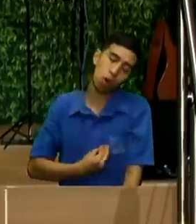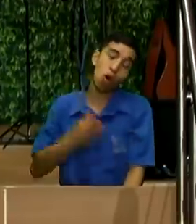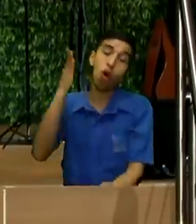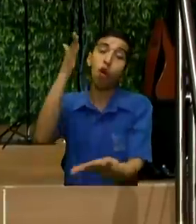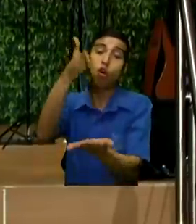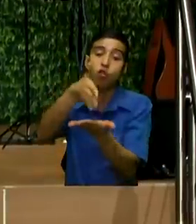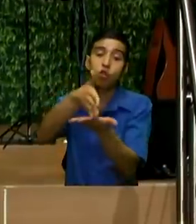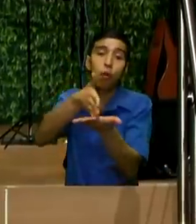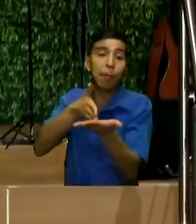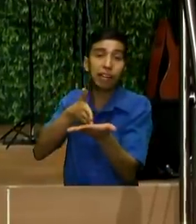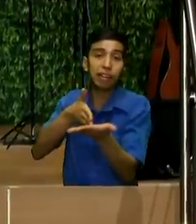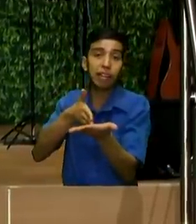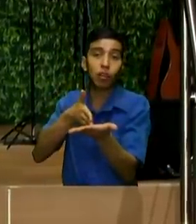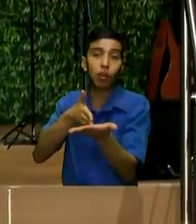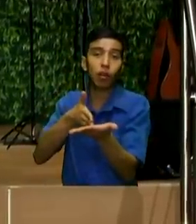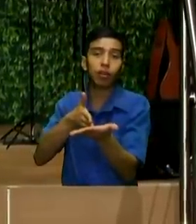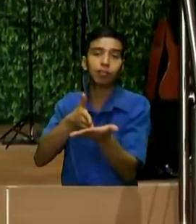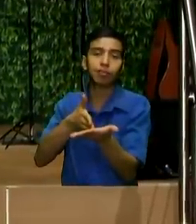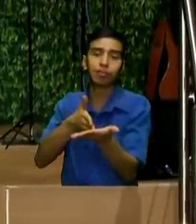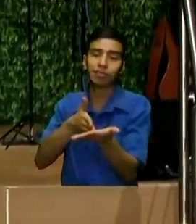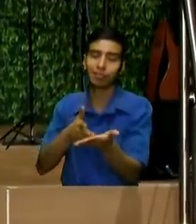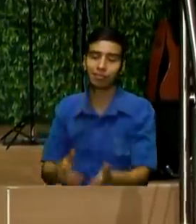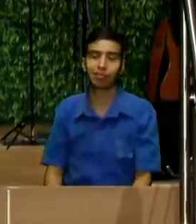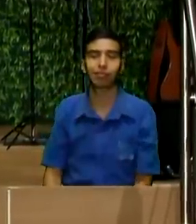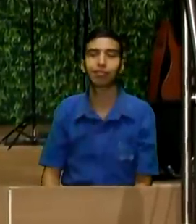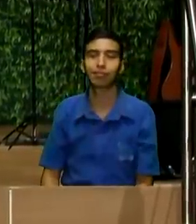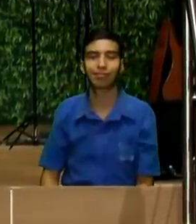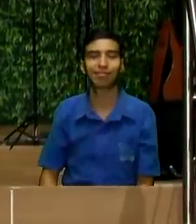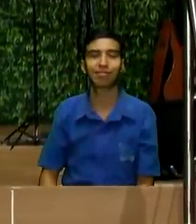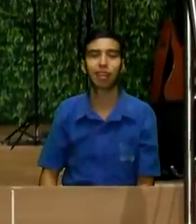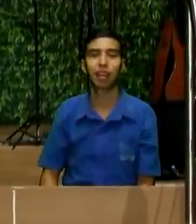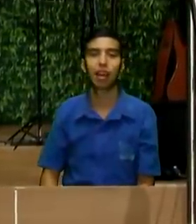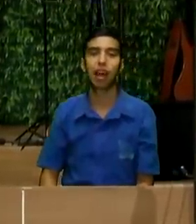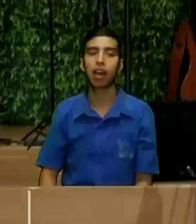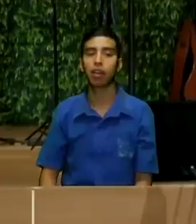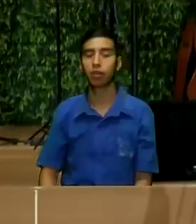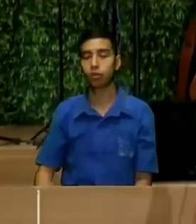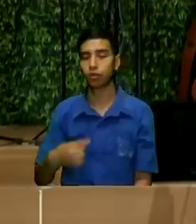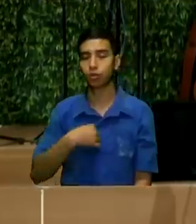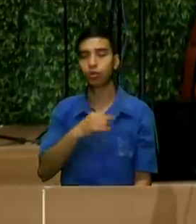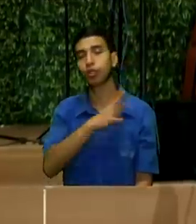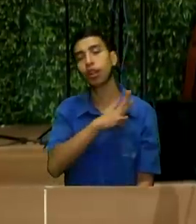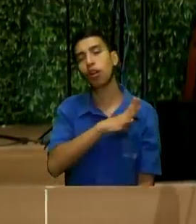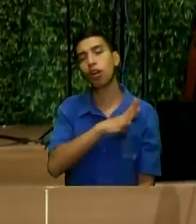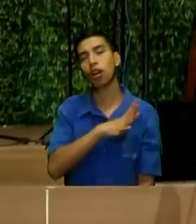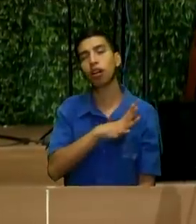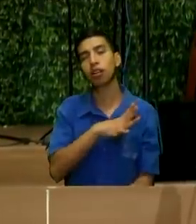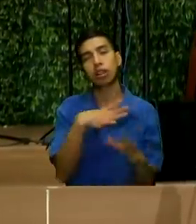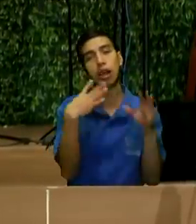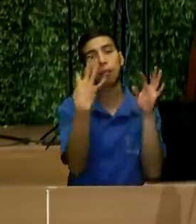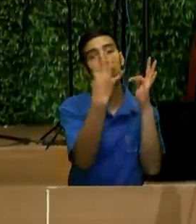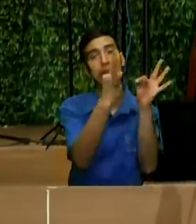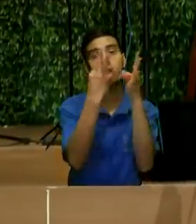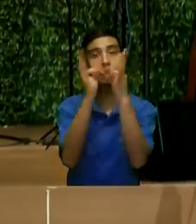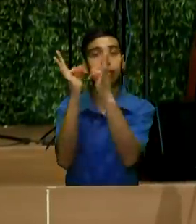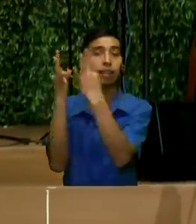Así que sufre conmigo. Mírame a mí, hermano, perdone. Yo tengo que predicar esto, pero a mí no me gusta.